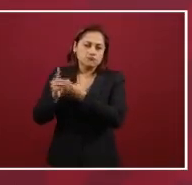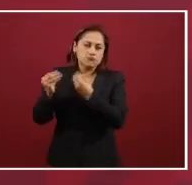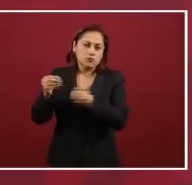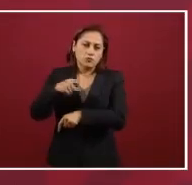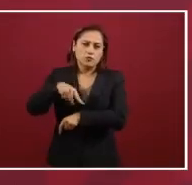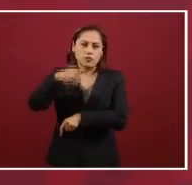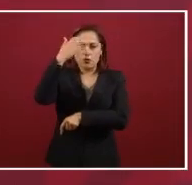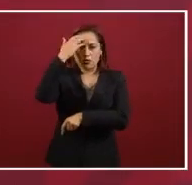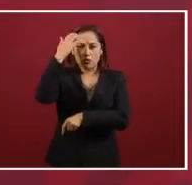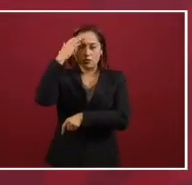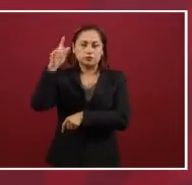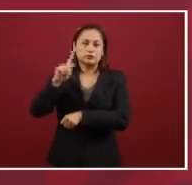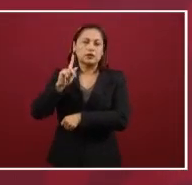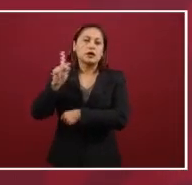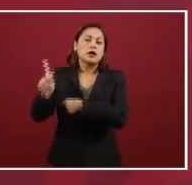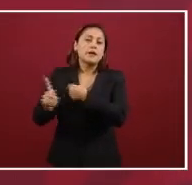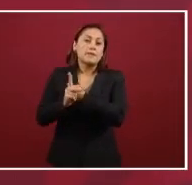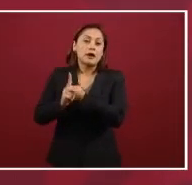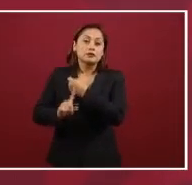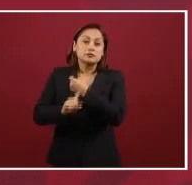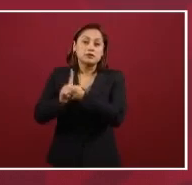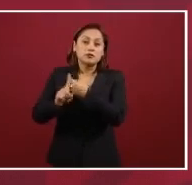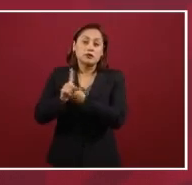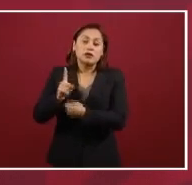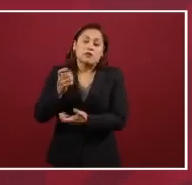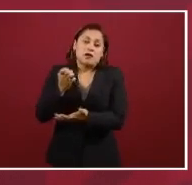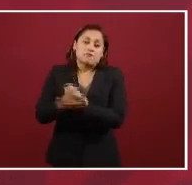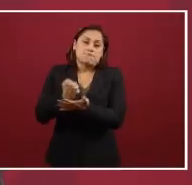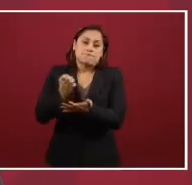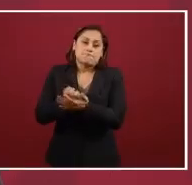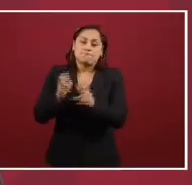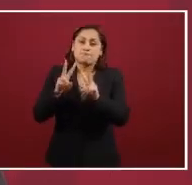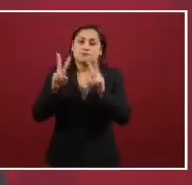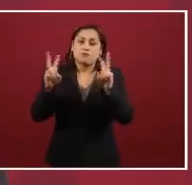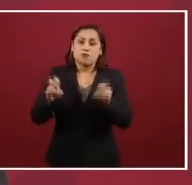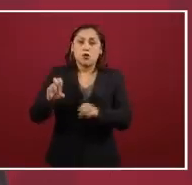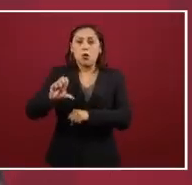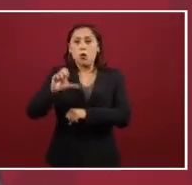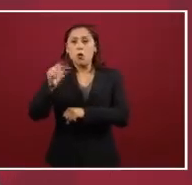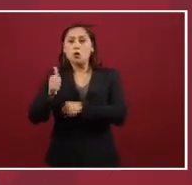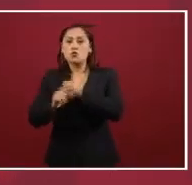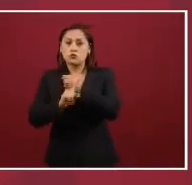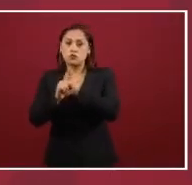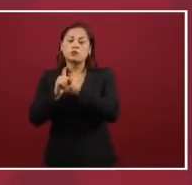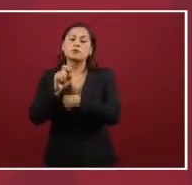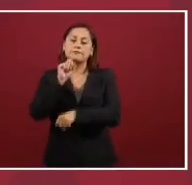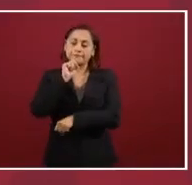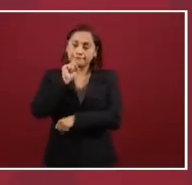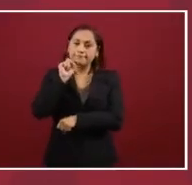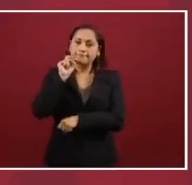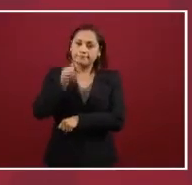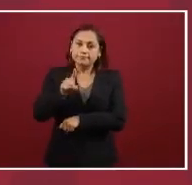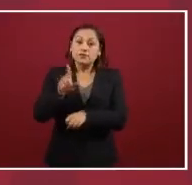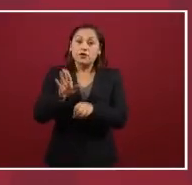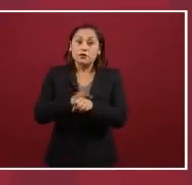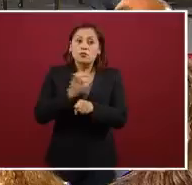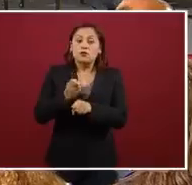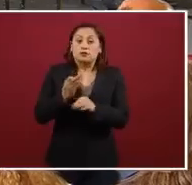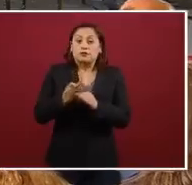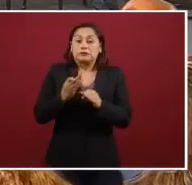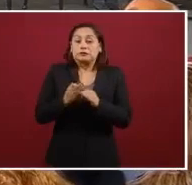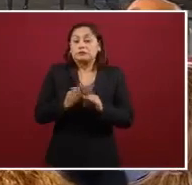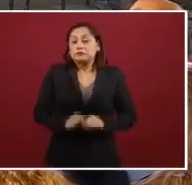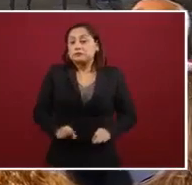Principalmente la razón económica, de la que hemos hablado muchas veces, pero también hay otros factores. Entonces, por eso era muy y es muy